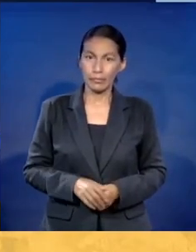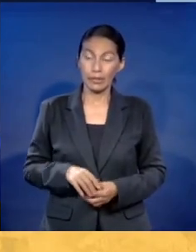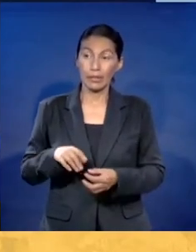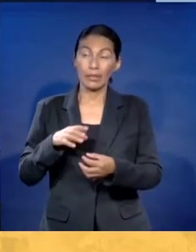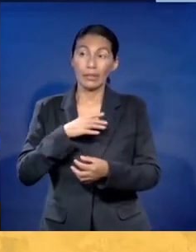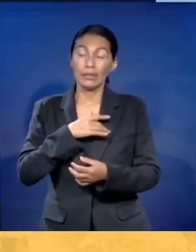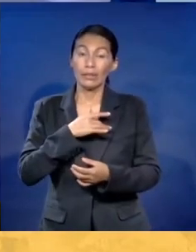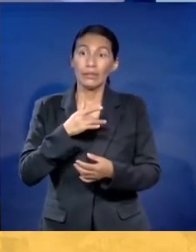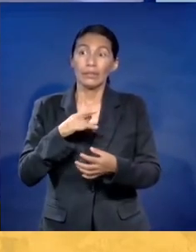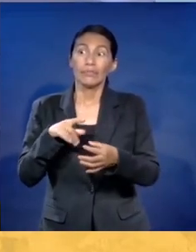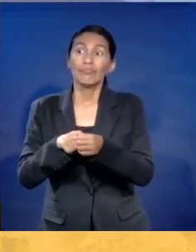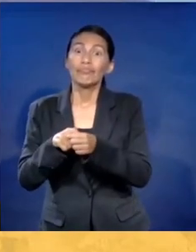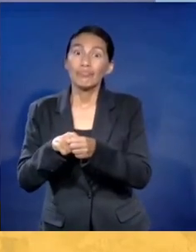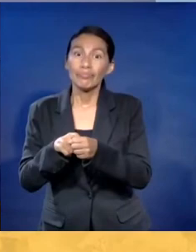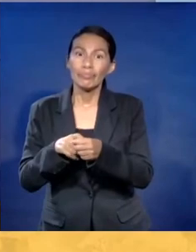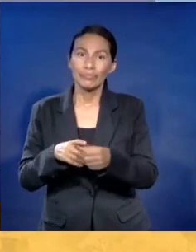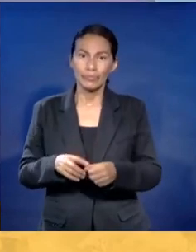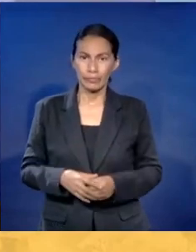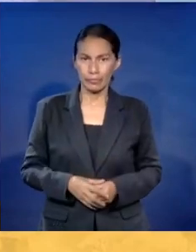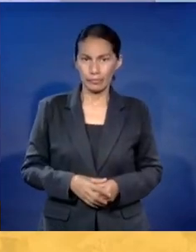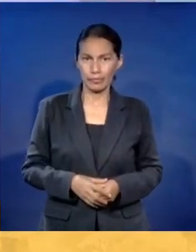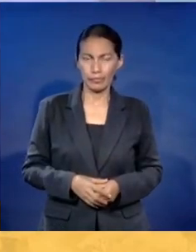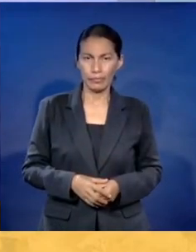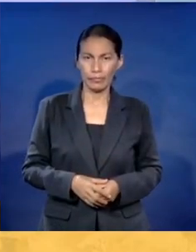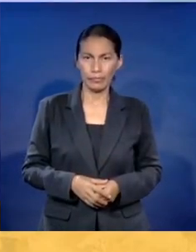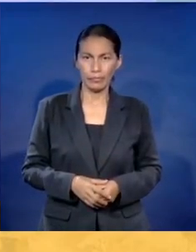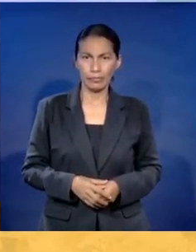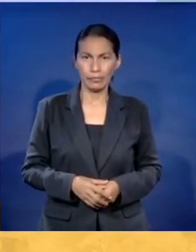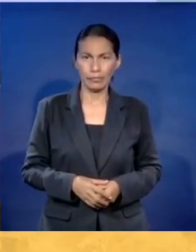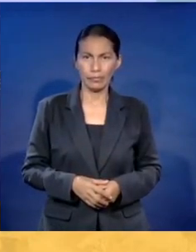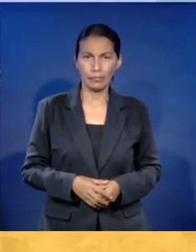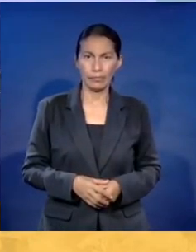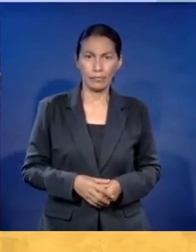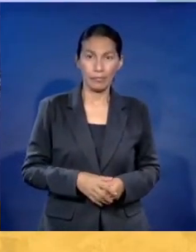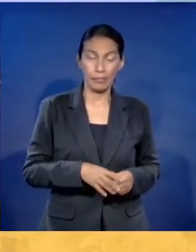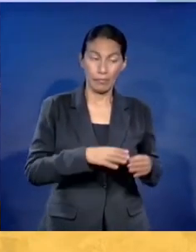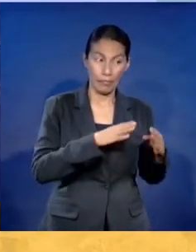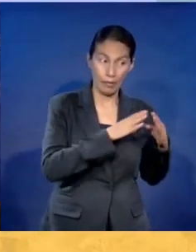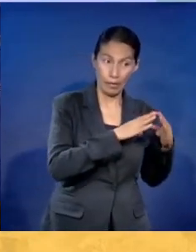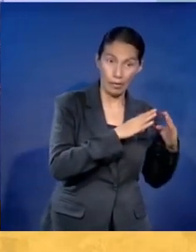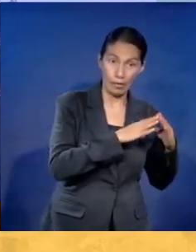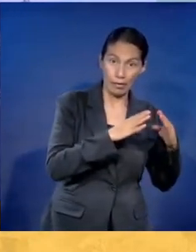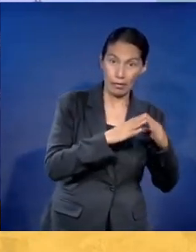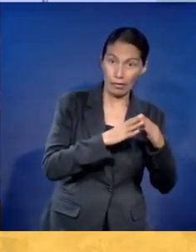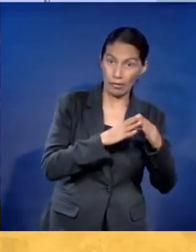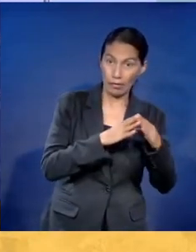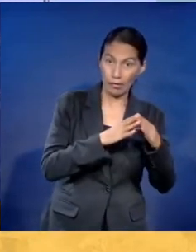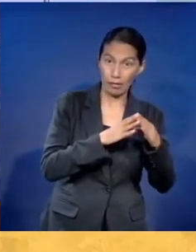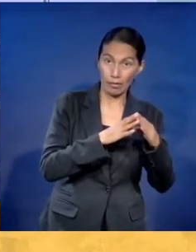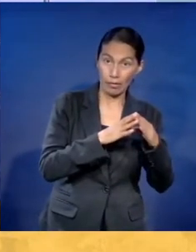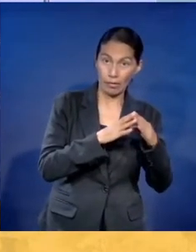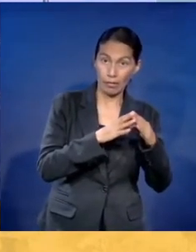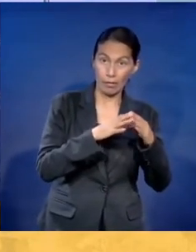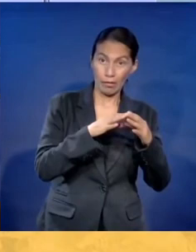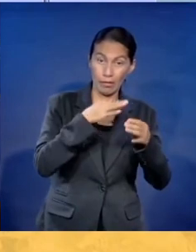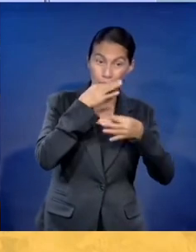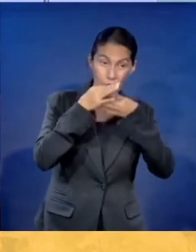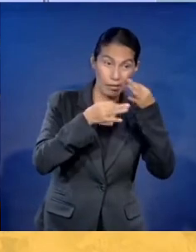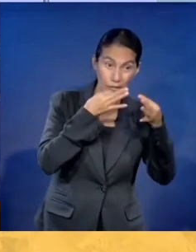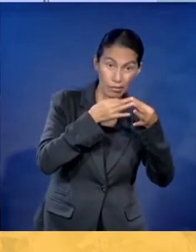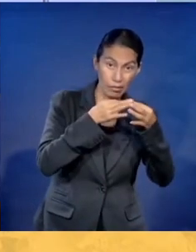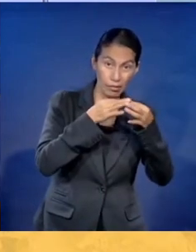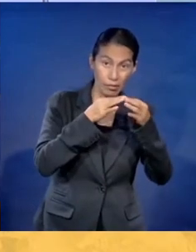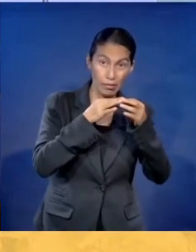y va a llegar a su casa y no va a querer escuchar nada de sermones nada de Biblia nada de nada sabes por qué